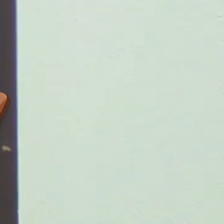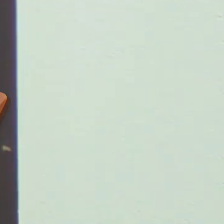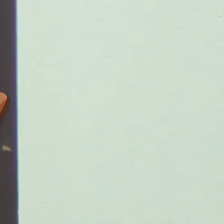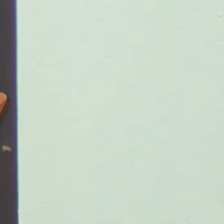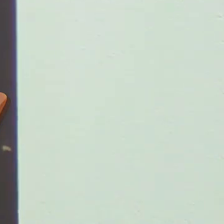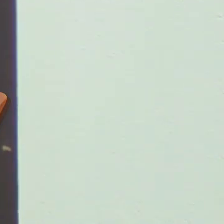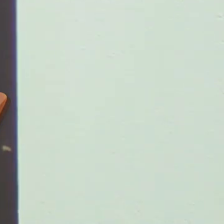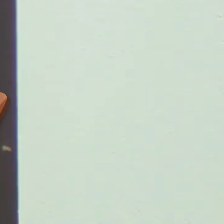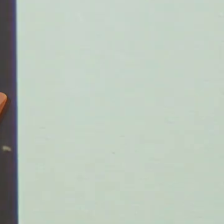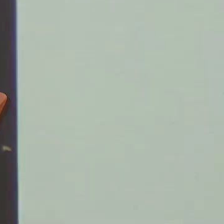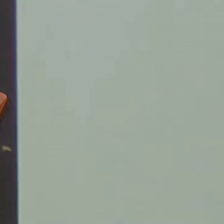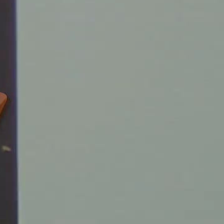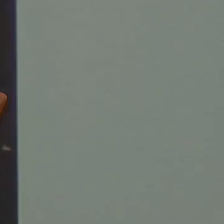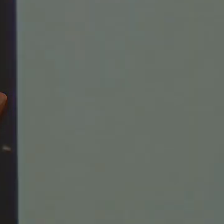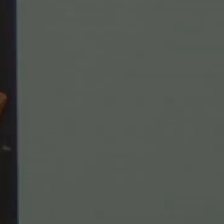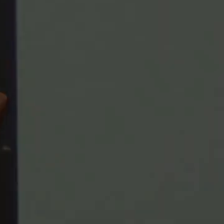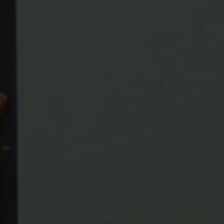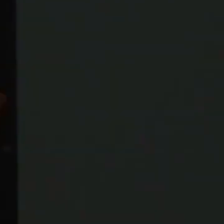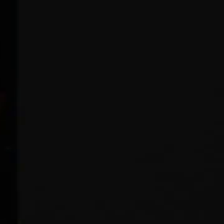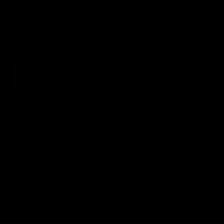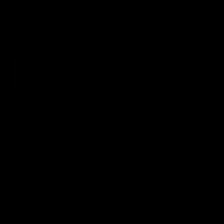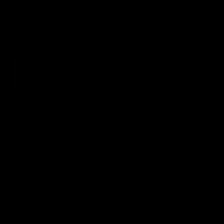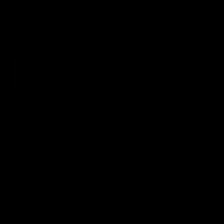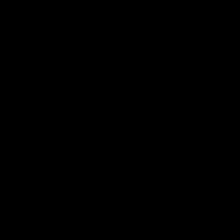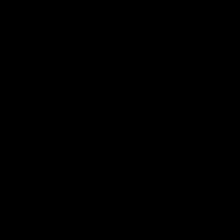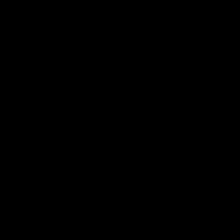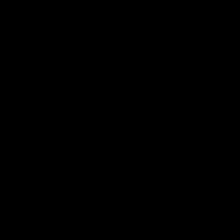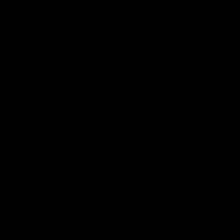nuestro permiso para irnos a otros temas.